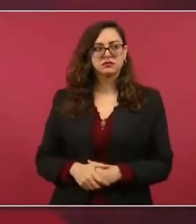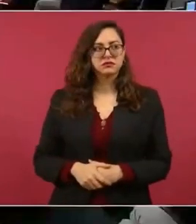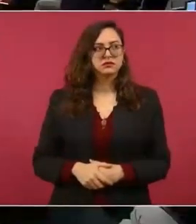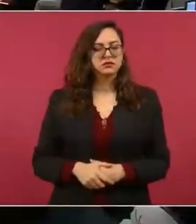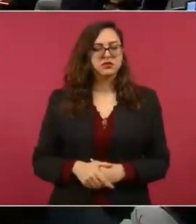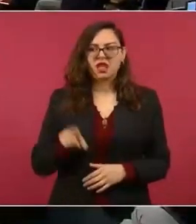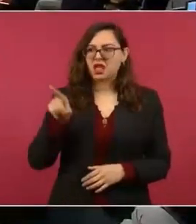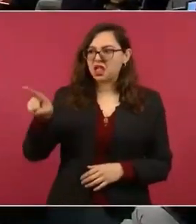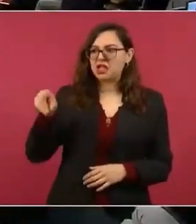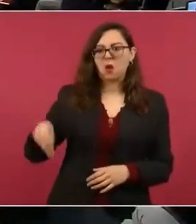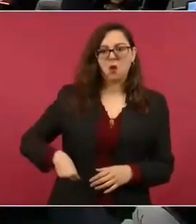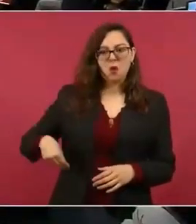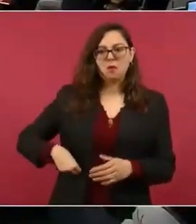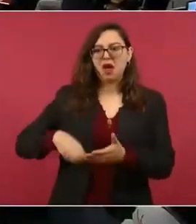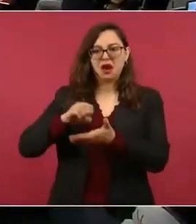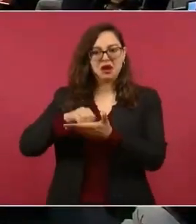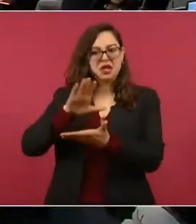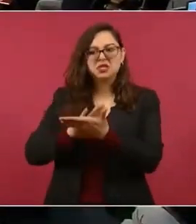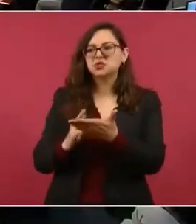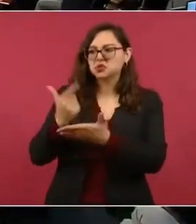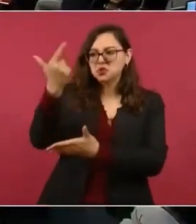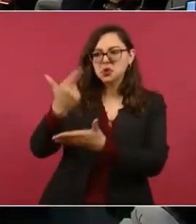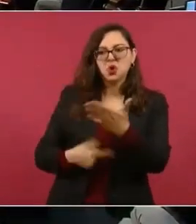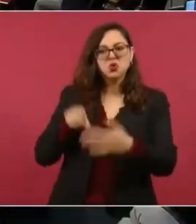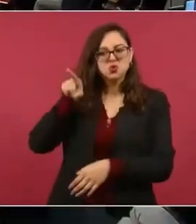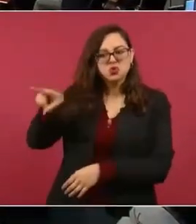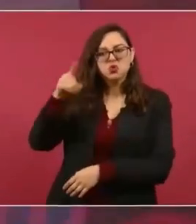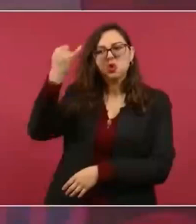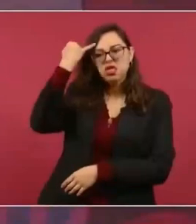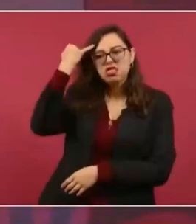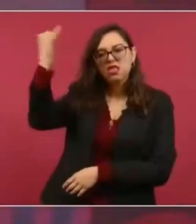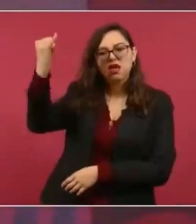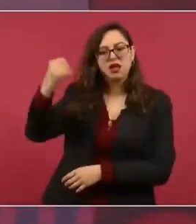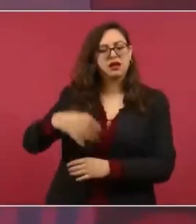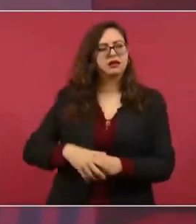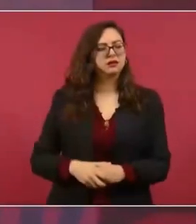si